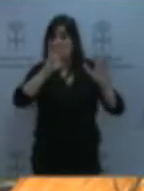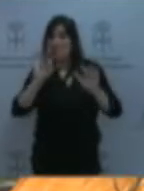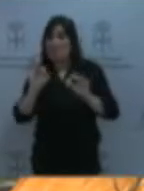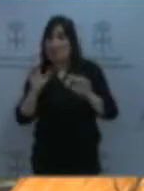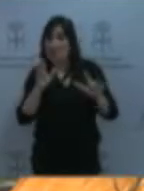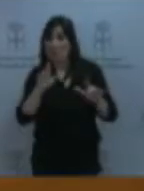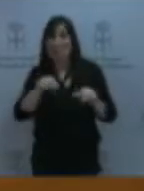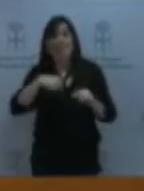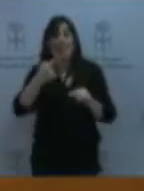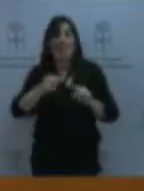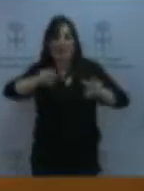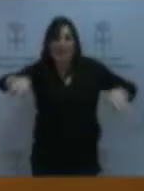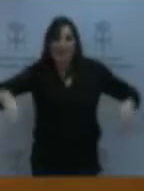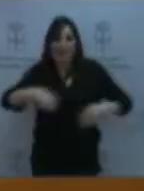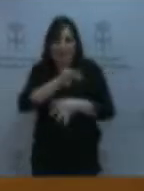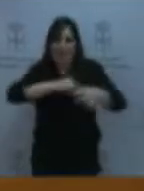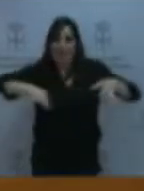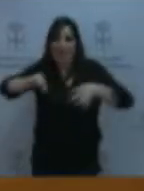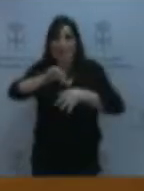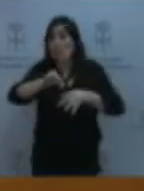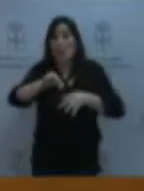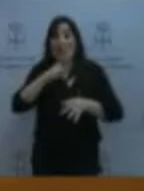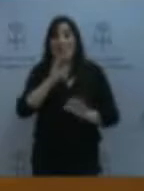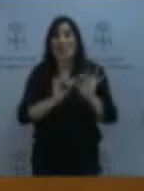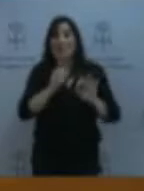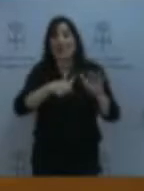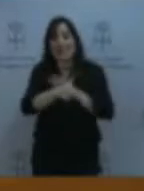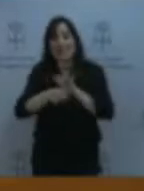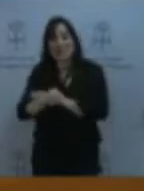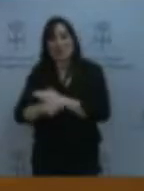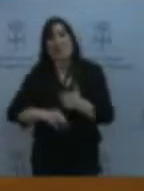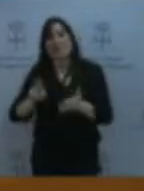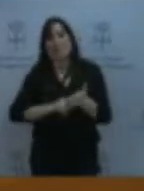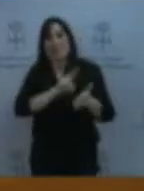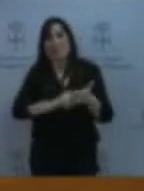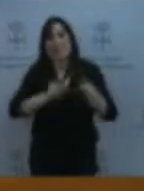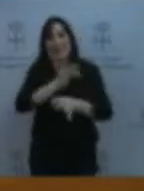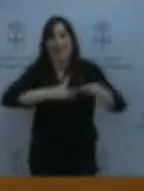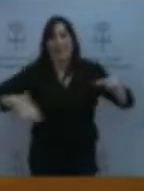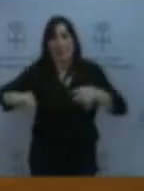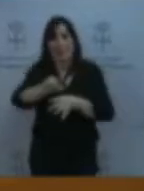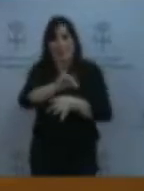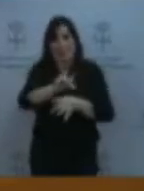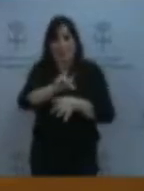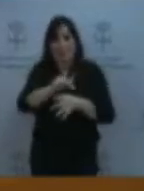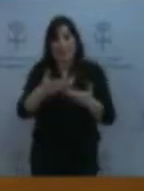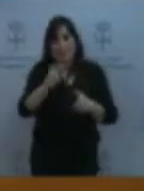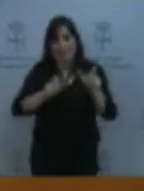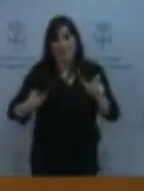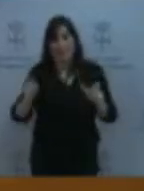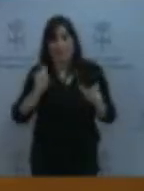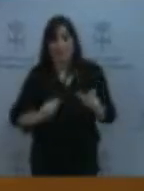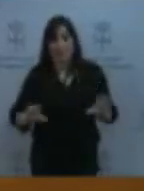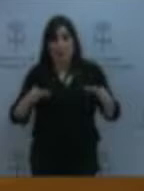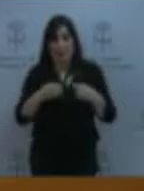las tasas de reposición se suprimió la renovación de las plantillas de personal. el reparto del empleo público